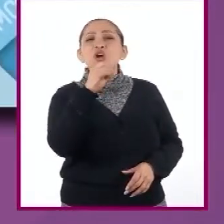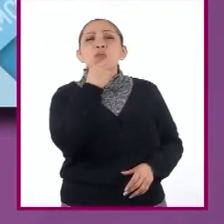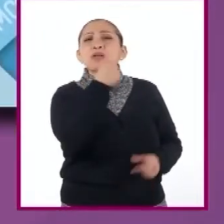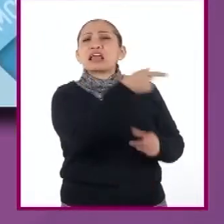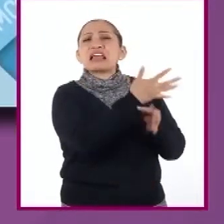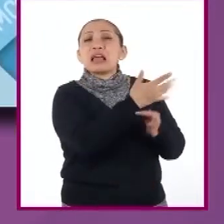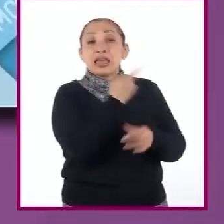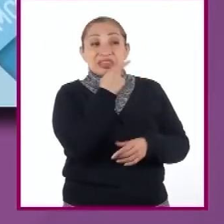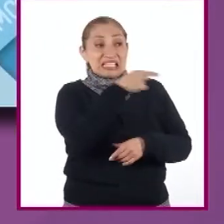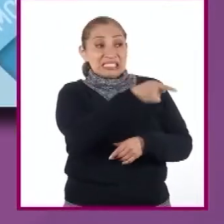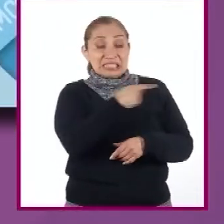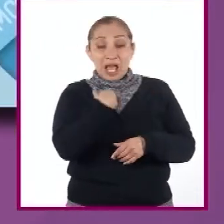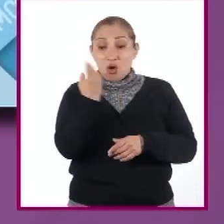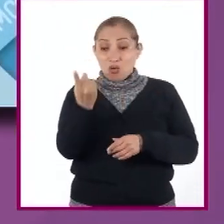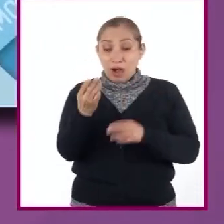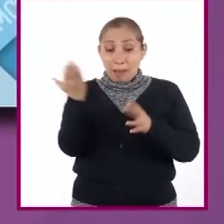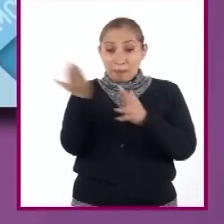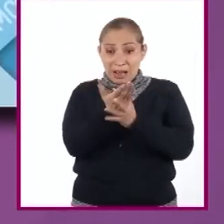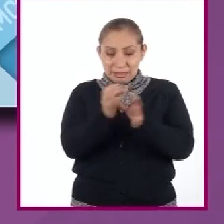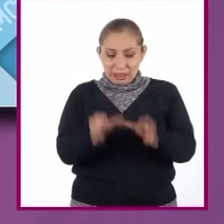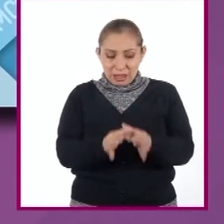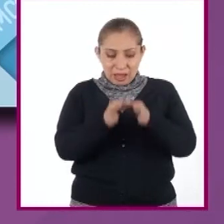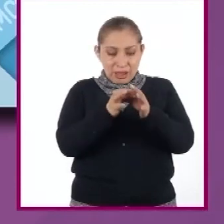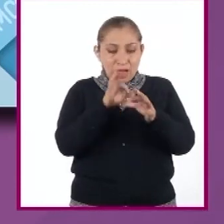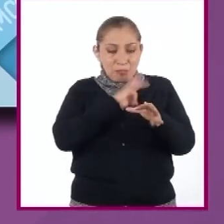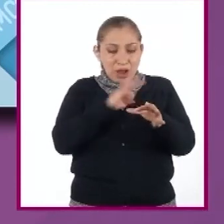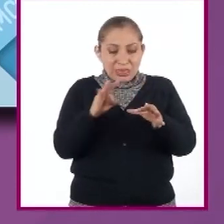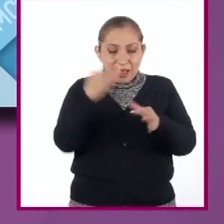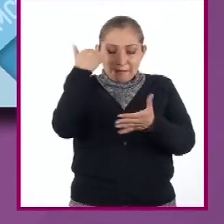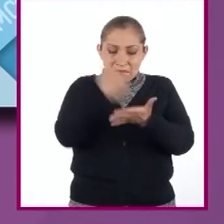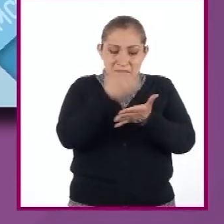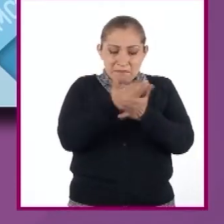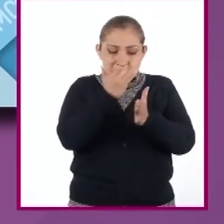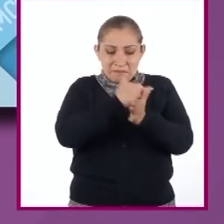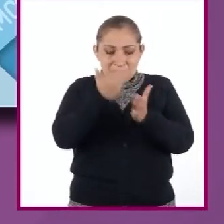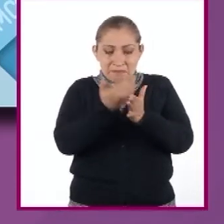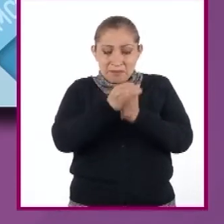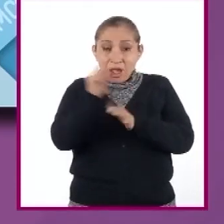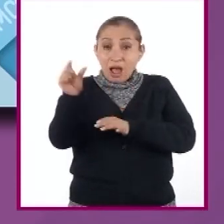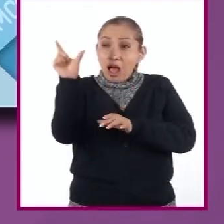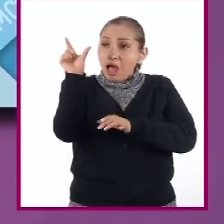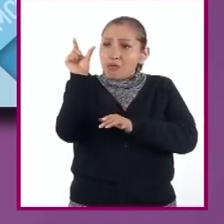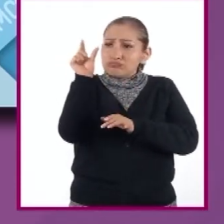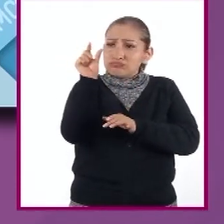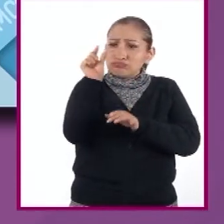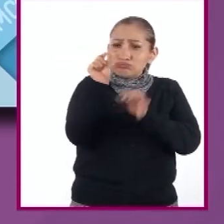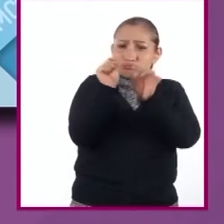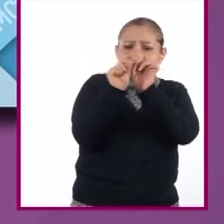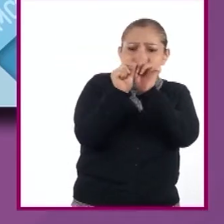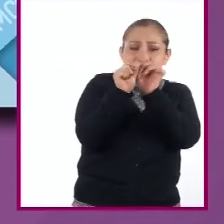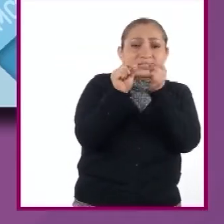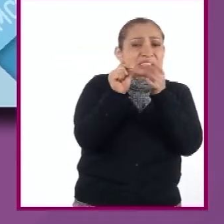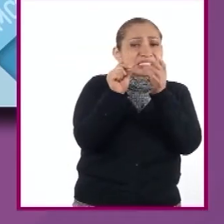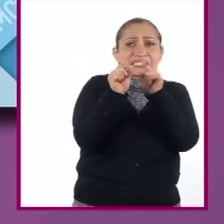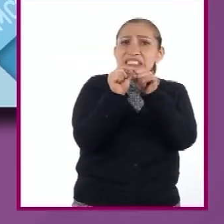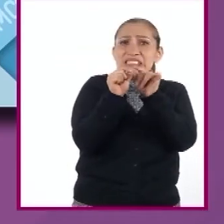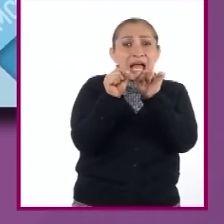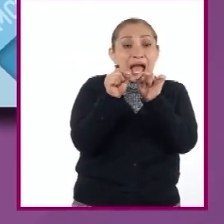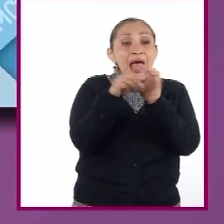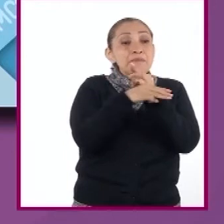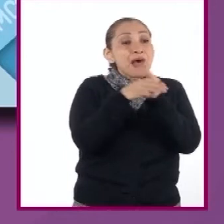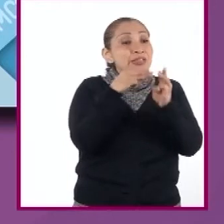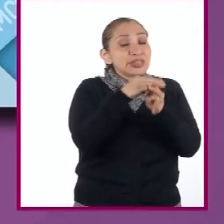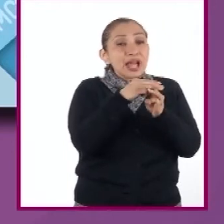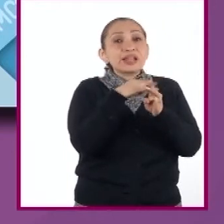sostenía que un pedazo de materia podía dividirse hasta llegar a un pedazo indivisible, es decir, consideraba que la materia